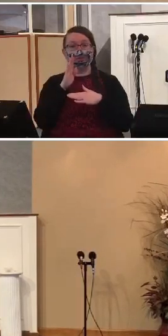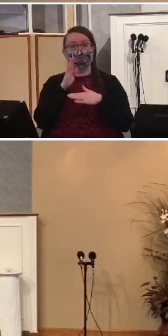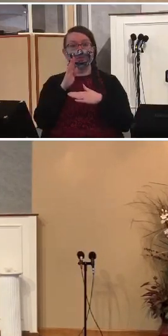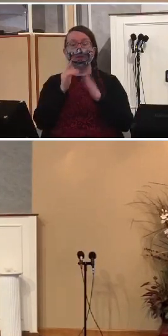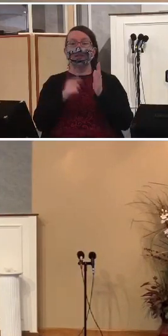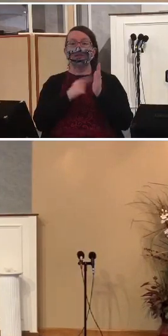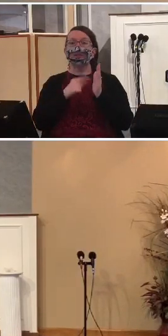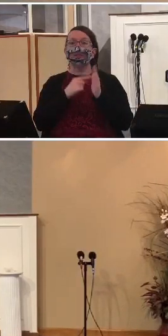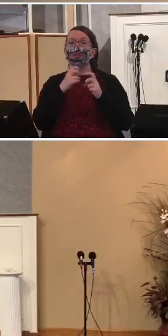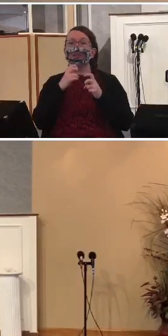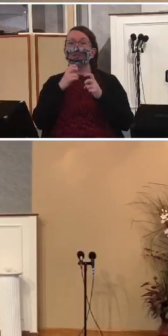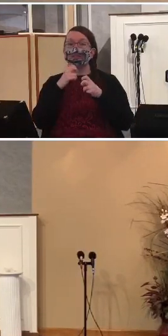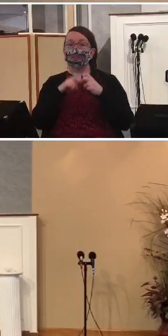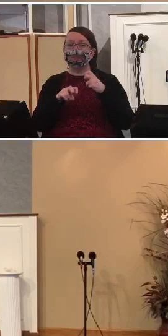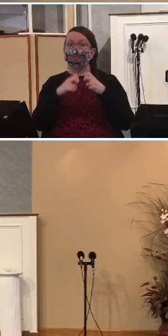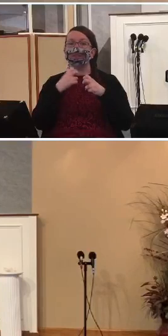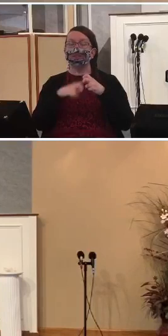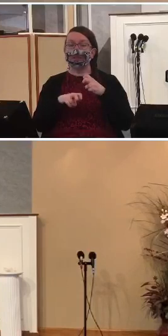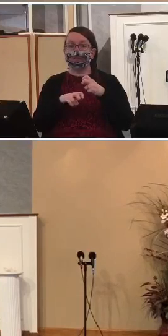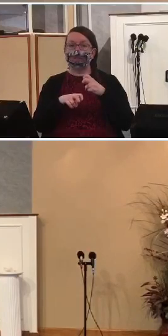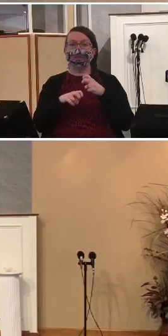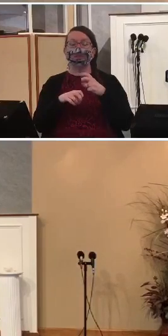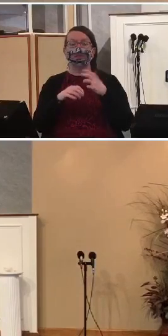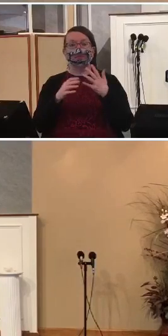sus momentos difíciles, ¿no lo hizo?